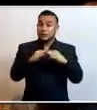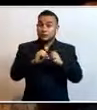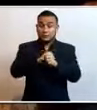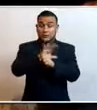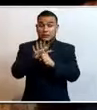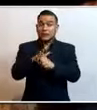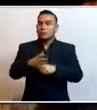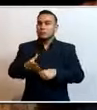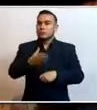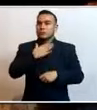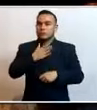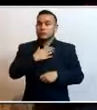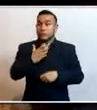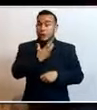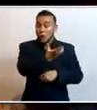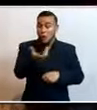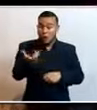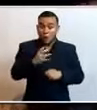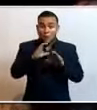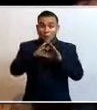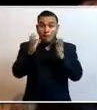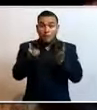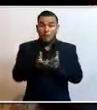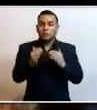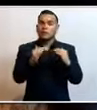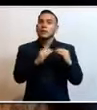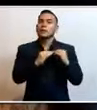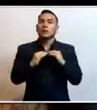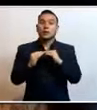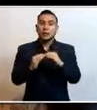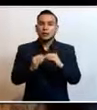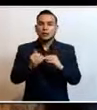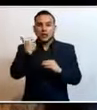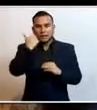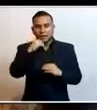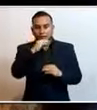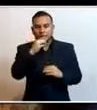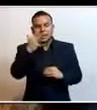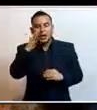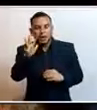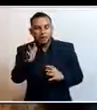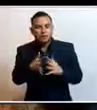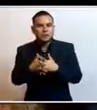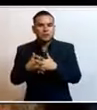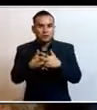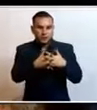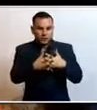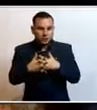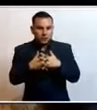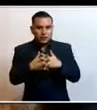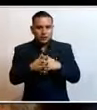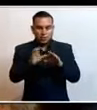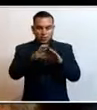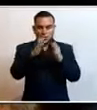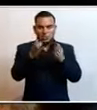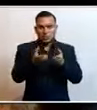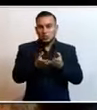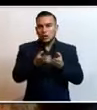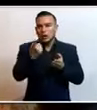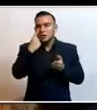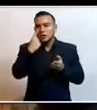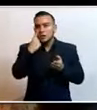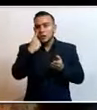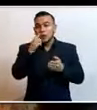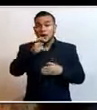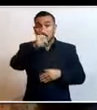virus que está atacando a todo el mundo. No sé si ustedes están viendo lo que está pasando en Estados Unidos, lo que está pasando en el mundo, lo que está pasando